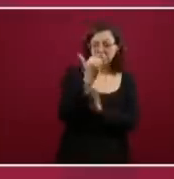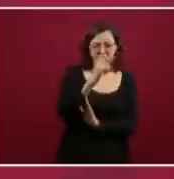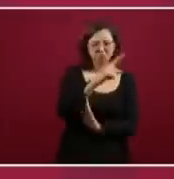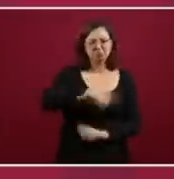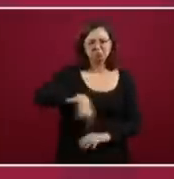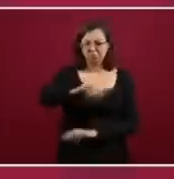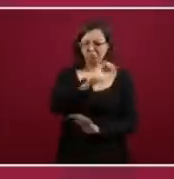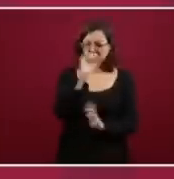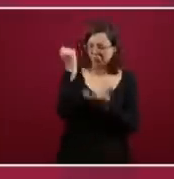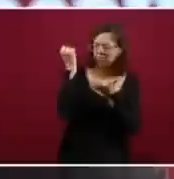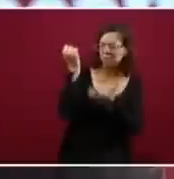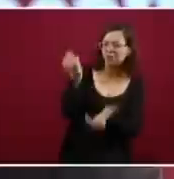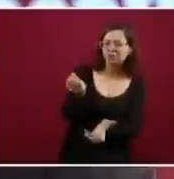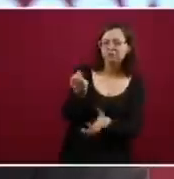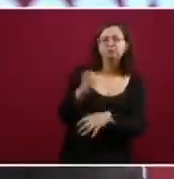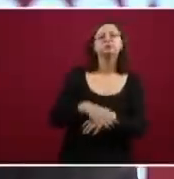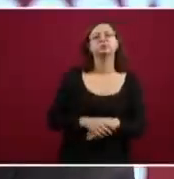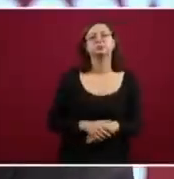para infraestructura